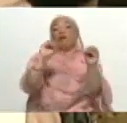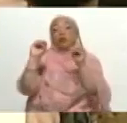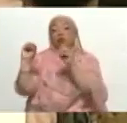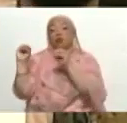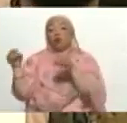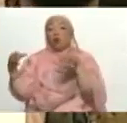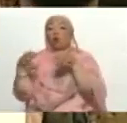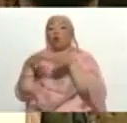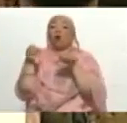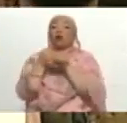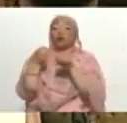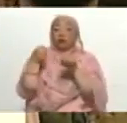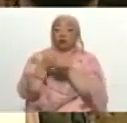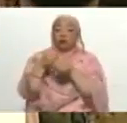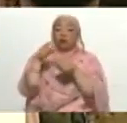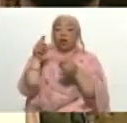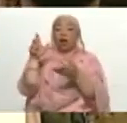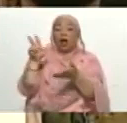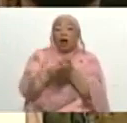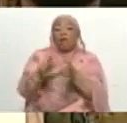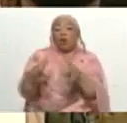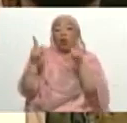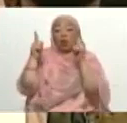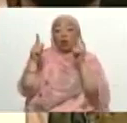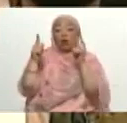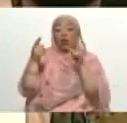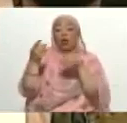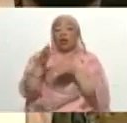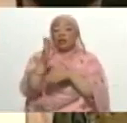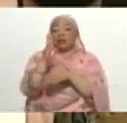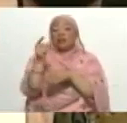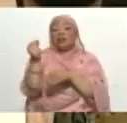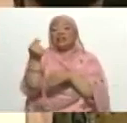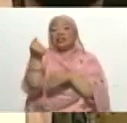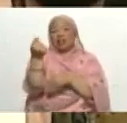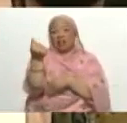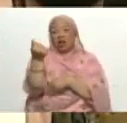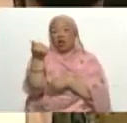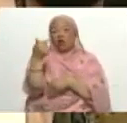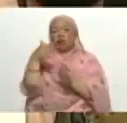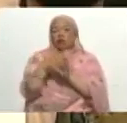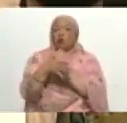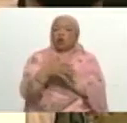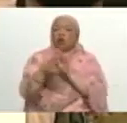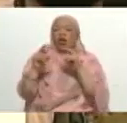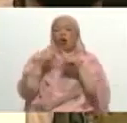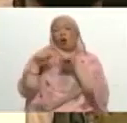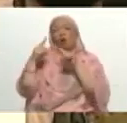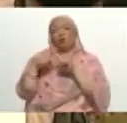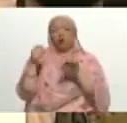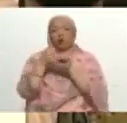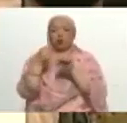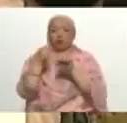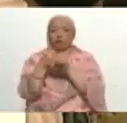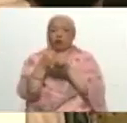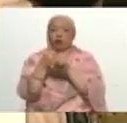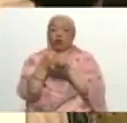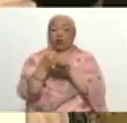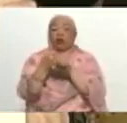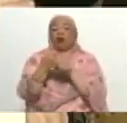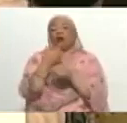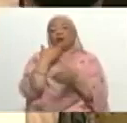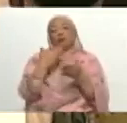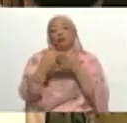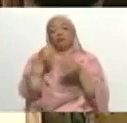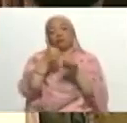la comisión delegada y aprobar estos créditos adicionales. No nos queda más, desde aquí, desde este Palacio Federal Legislativo, que es